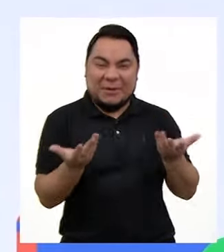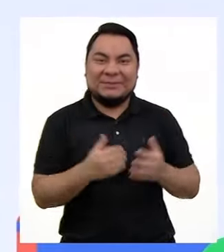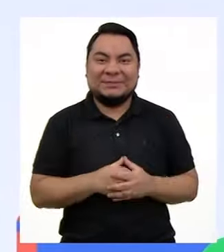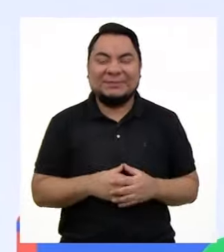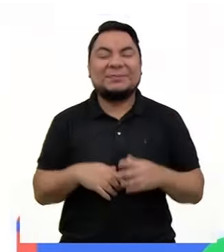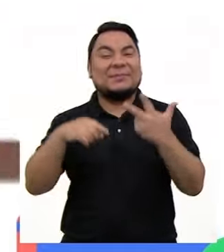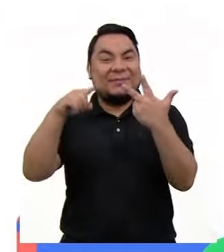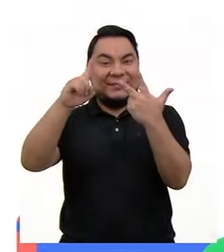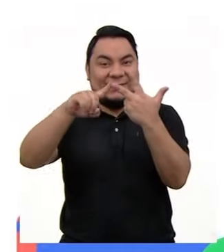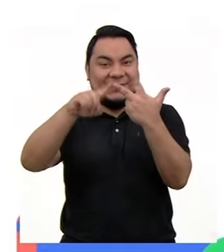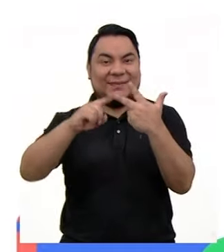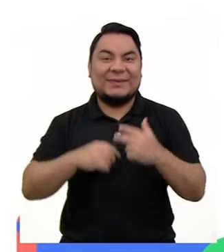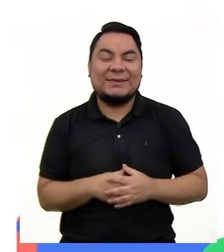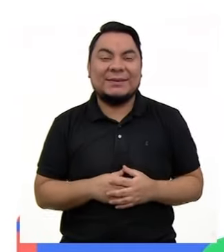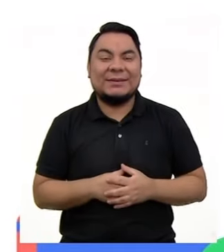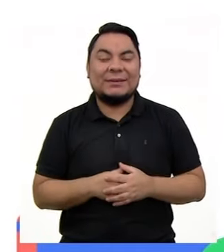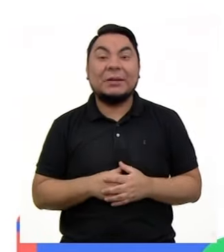3.